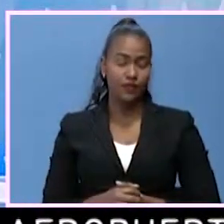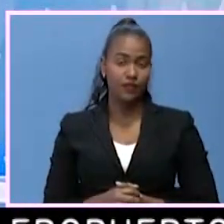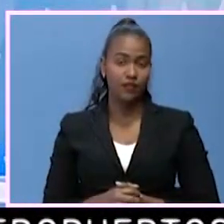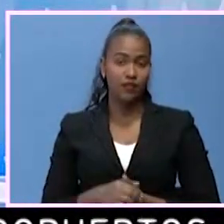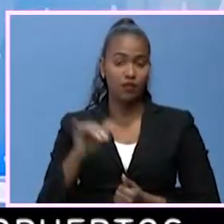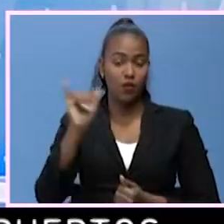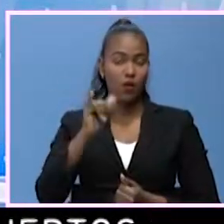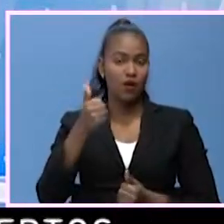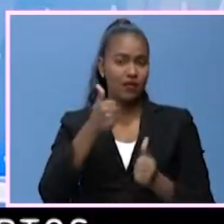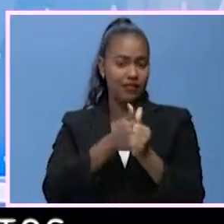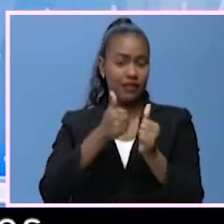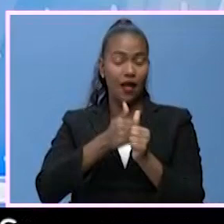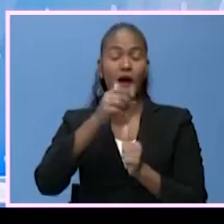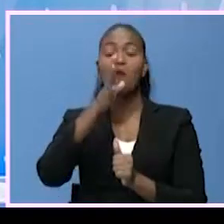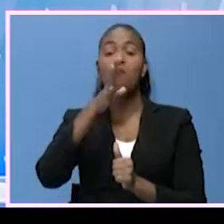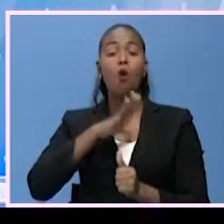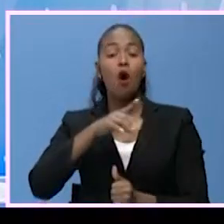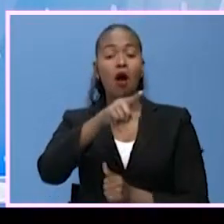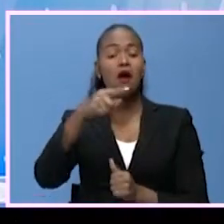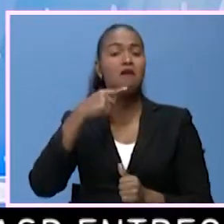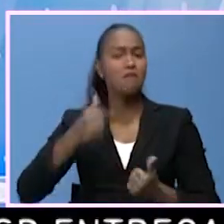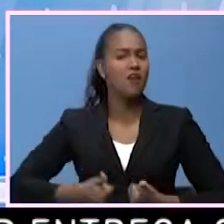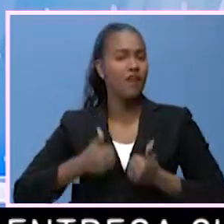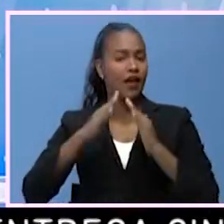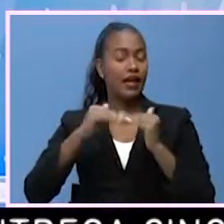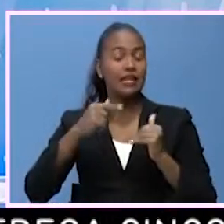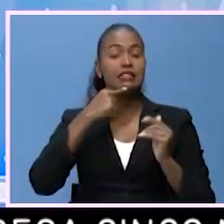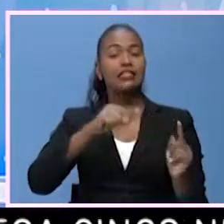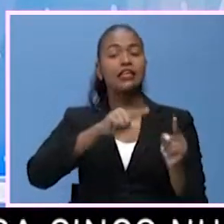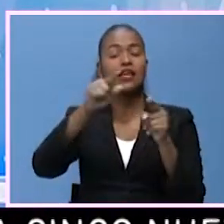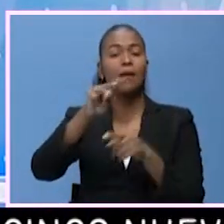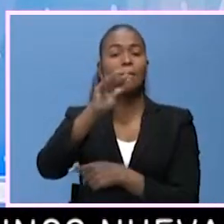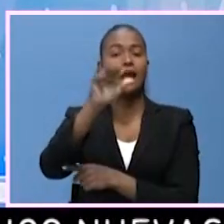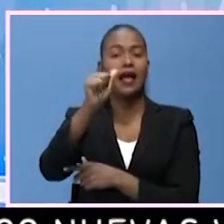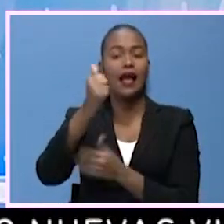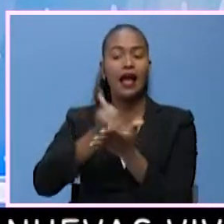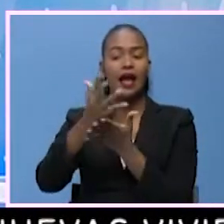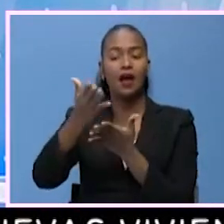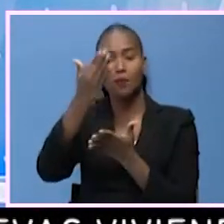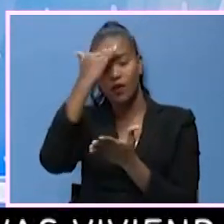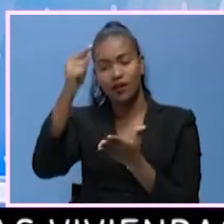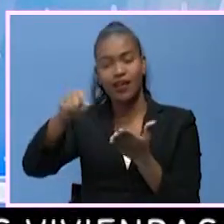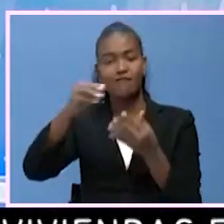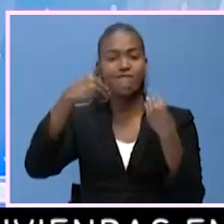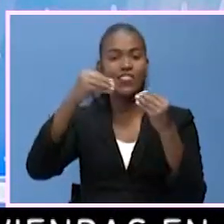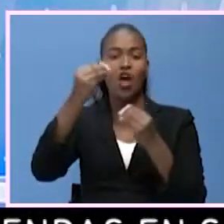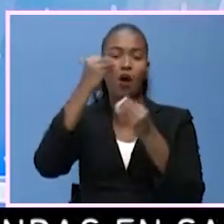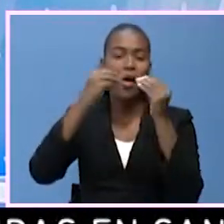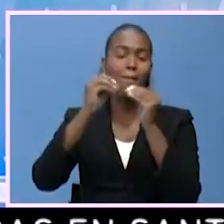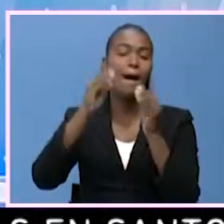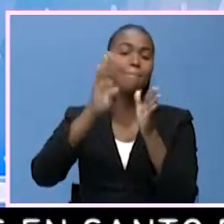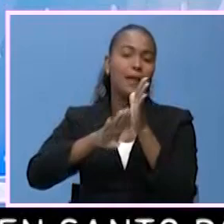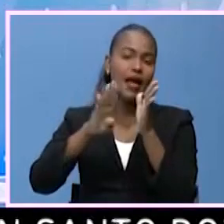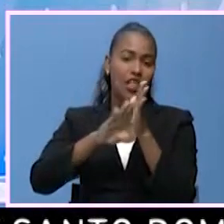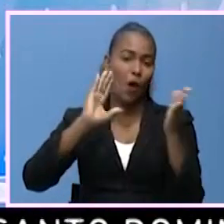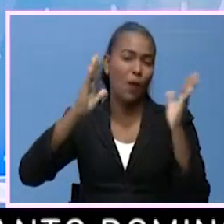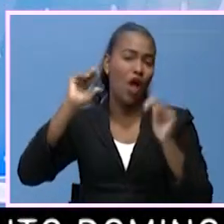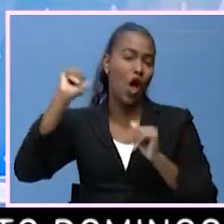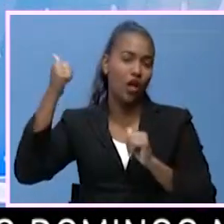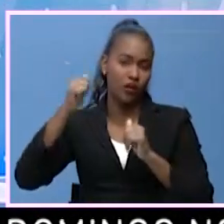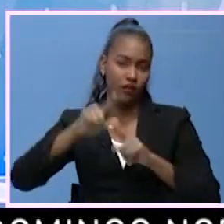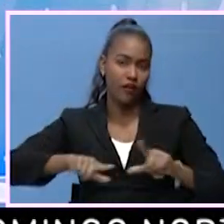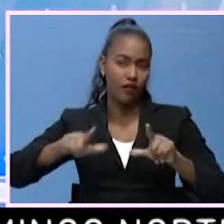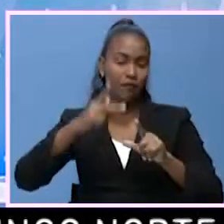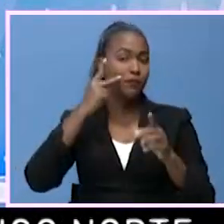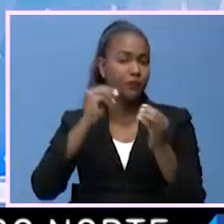Siguiendo en ese contexto, amas de casas dicen que acuden al Merca Santo Domingo a comprar porque los productos son más baratos que otros lugares. Diana Carreras